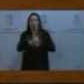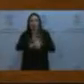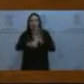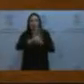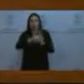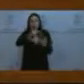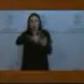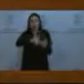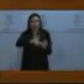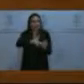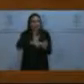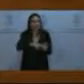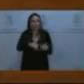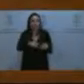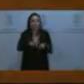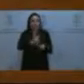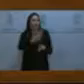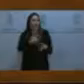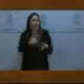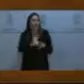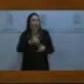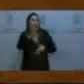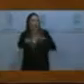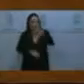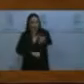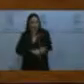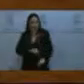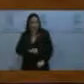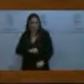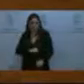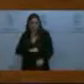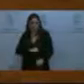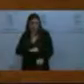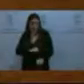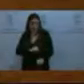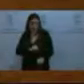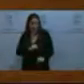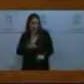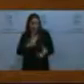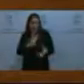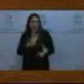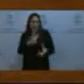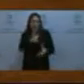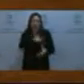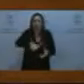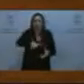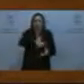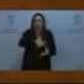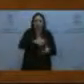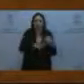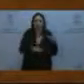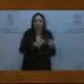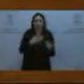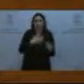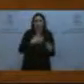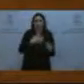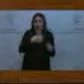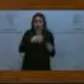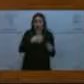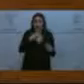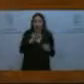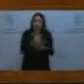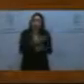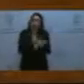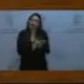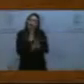como una expropiación, llamémoslo así. Lo que no pueden es no poder hacer nada en su territorio sin un permiso